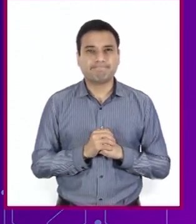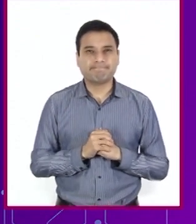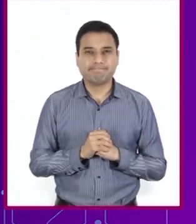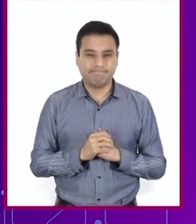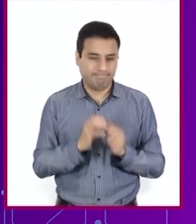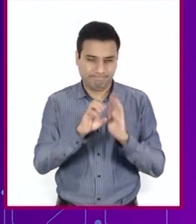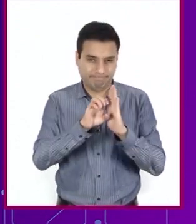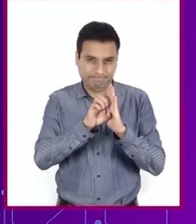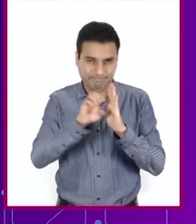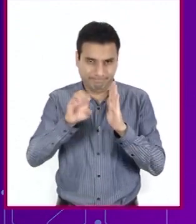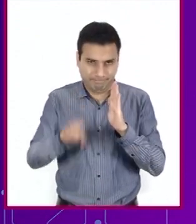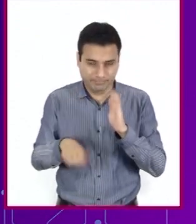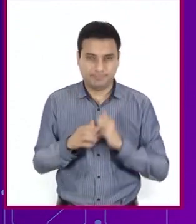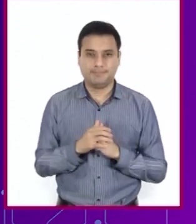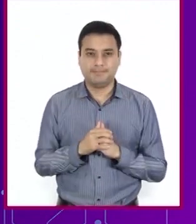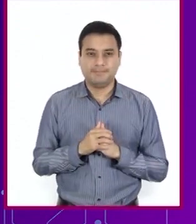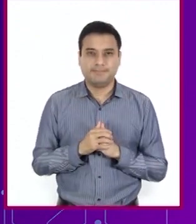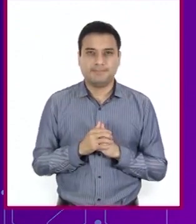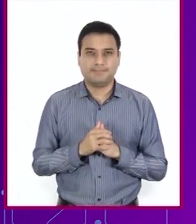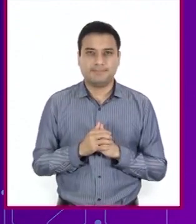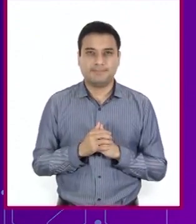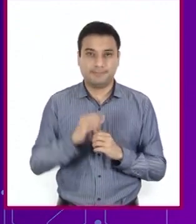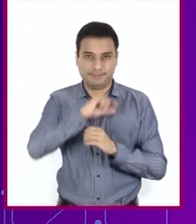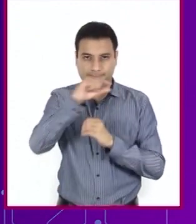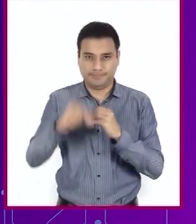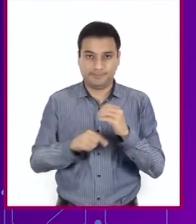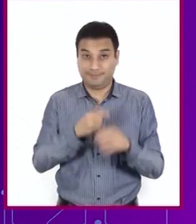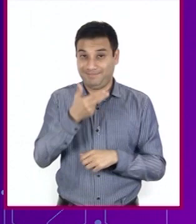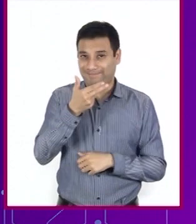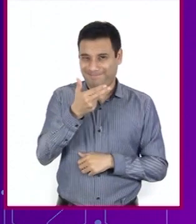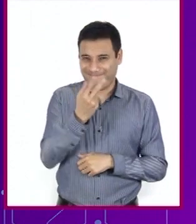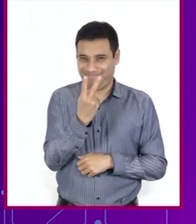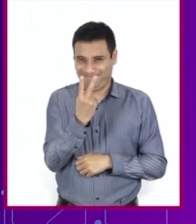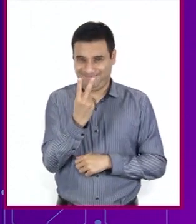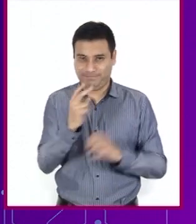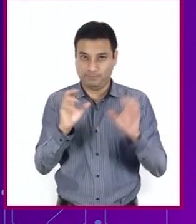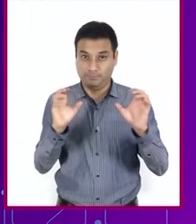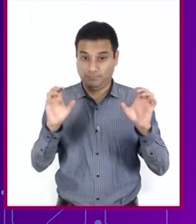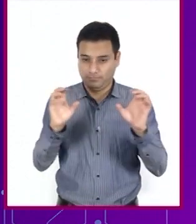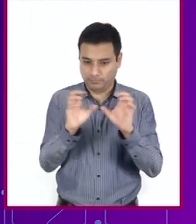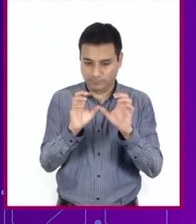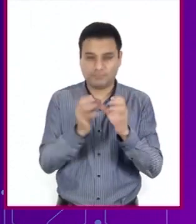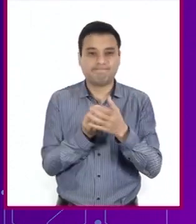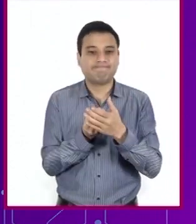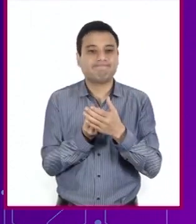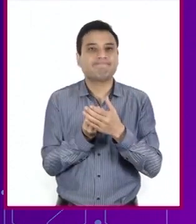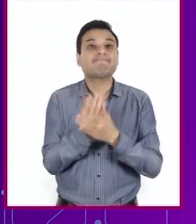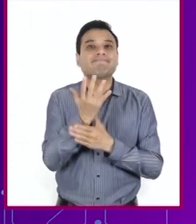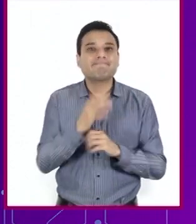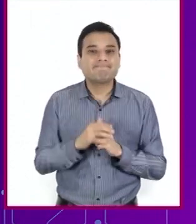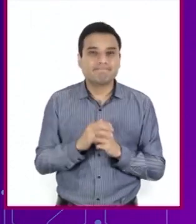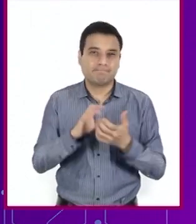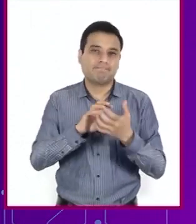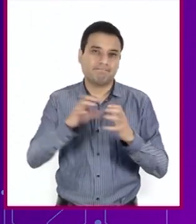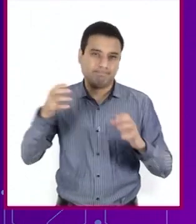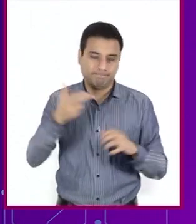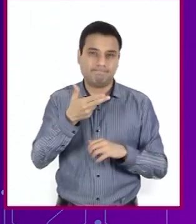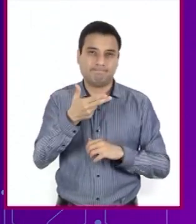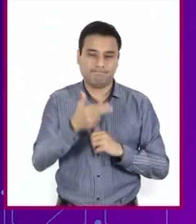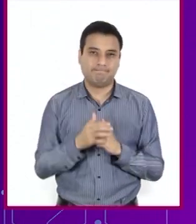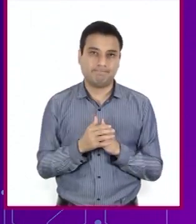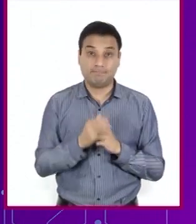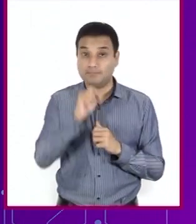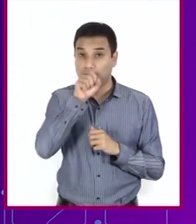Por ejemplo, al unirse dos átomos de hidrógeno, se forma una molécula de hidrógeno. De la